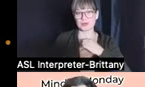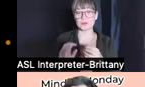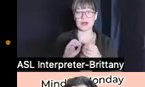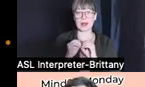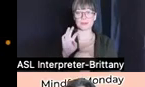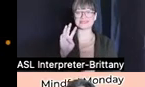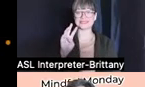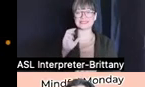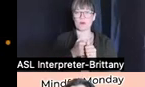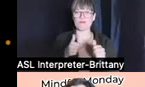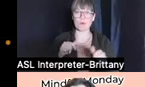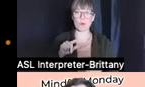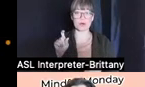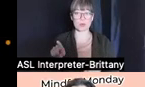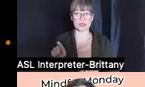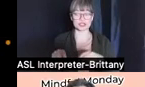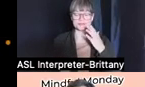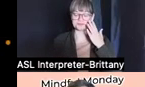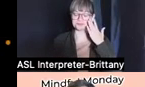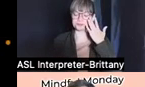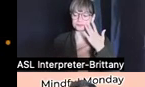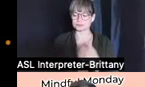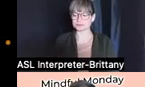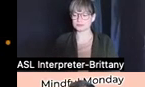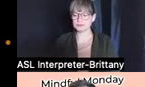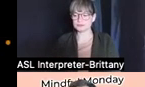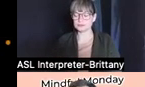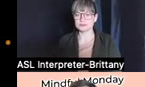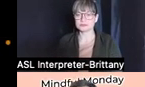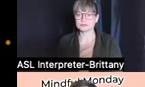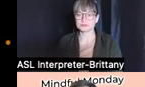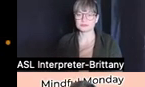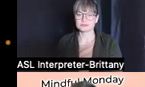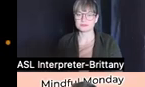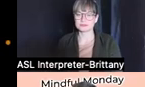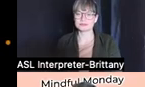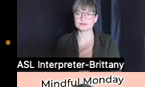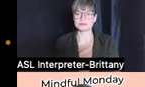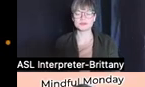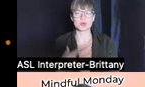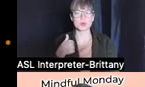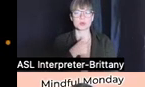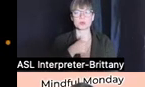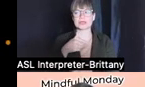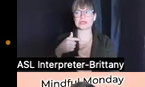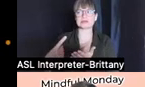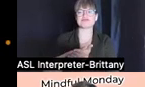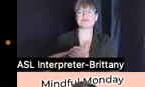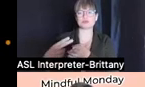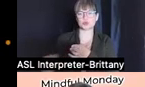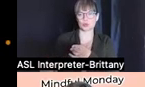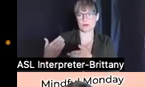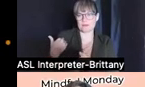cosas. Y evitar el formato de preguntas. tocamos este punto